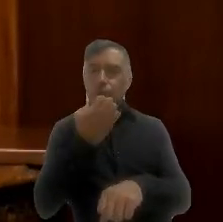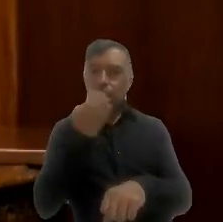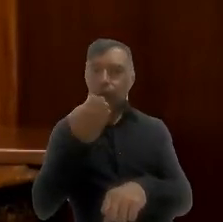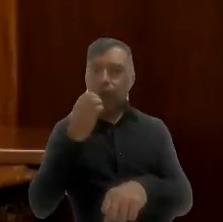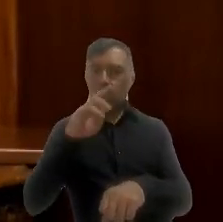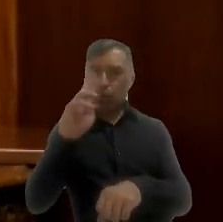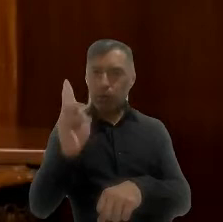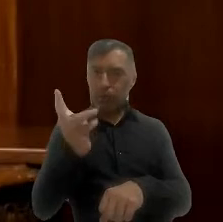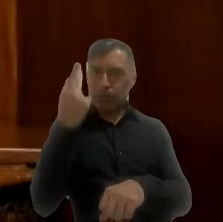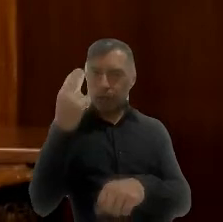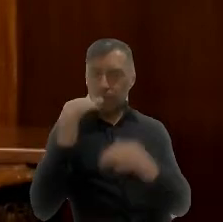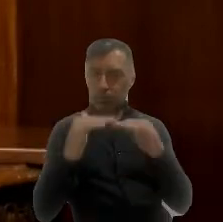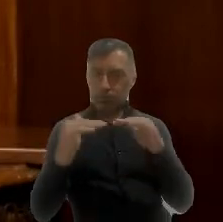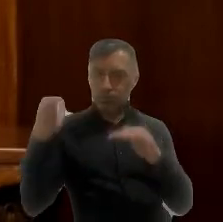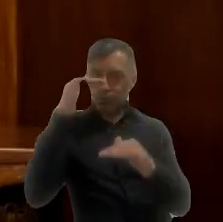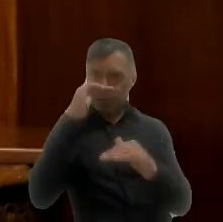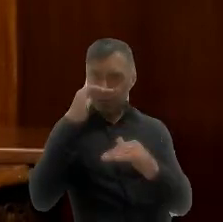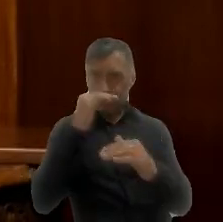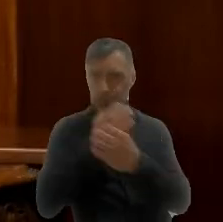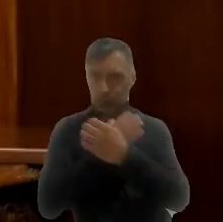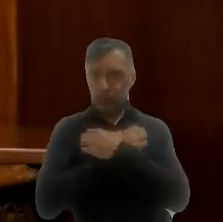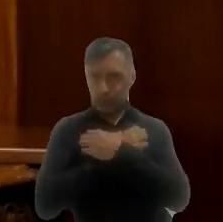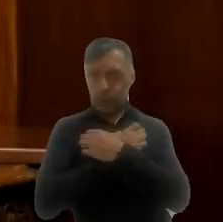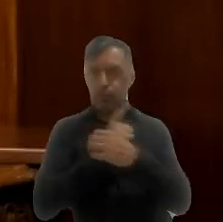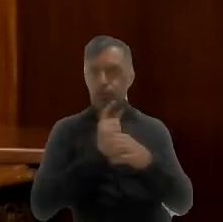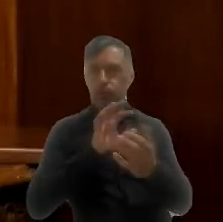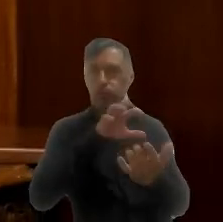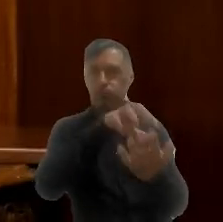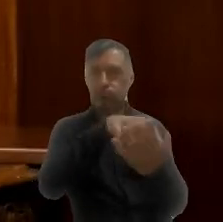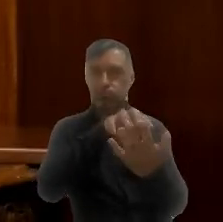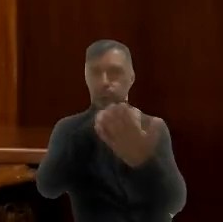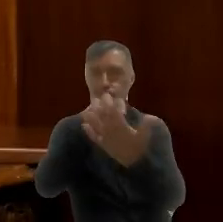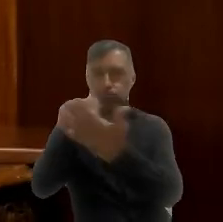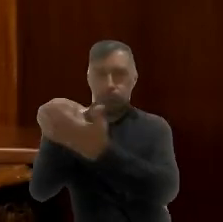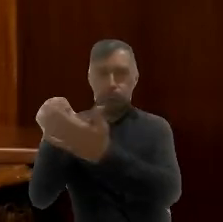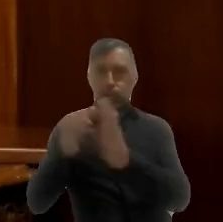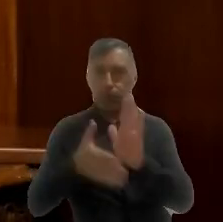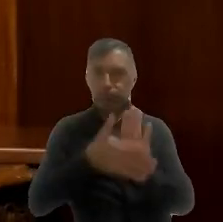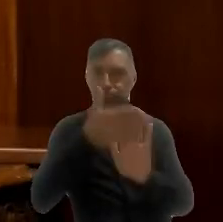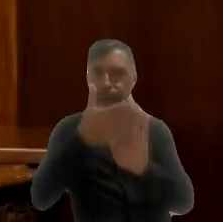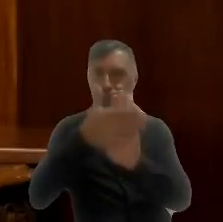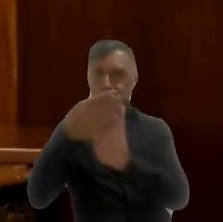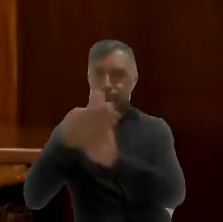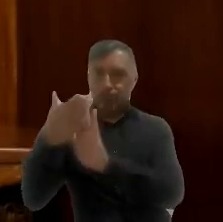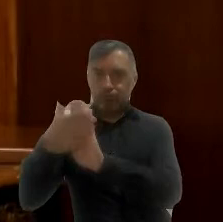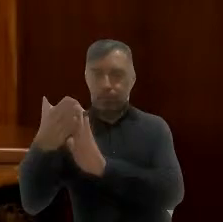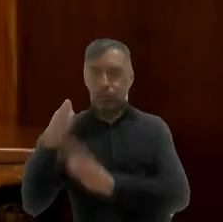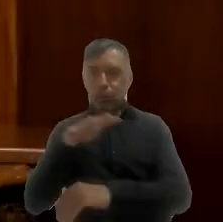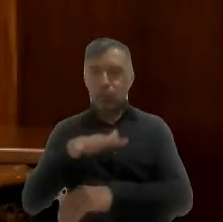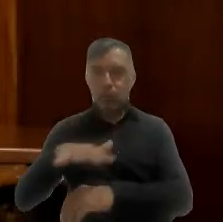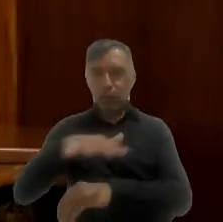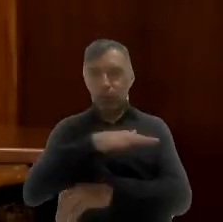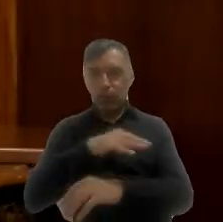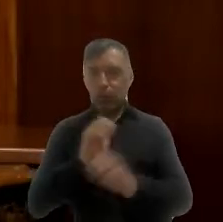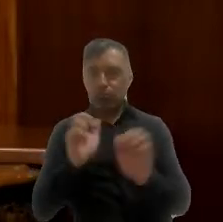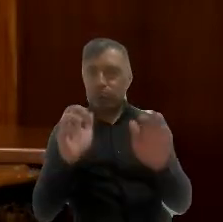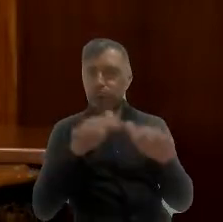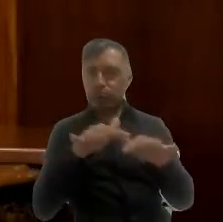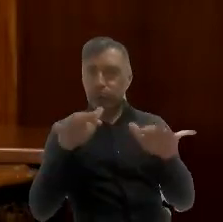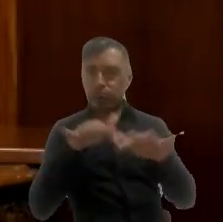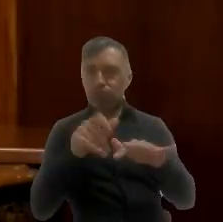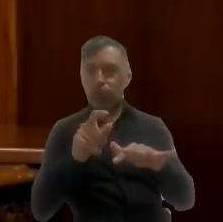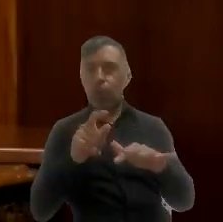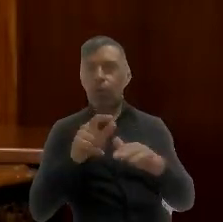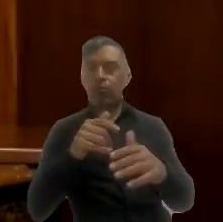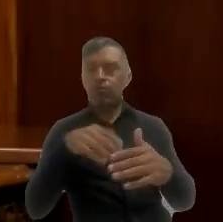nivel superior para atender a los estudiantes de la comunidad y aumentar la cobertura y calidad de los servicios de